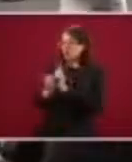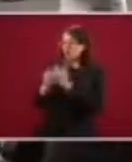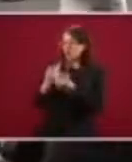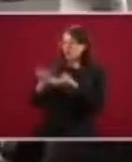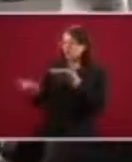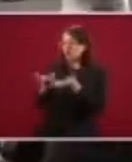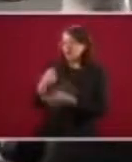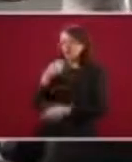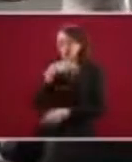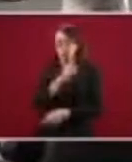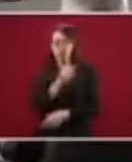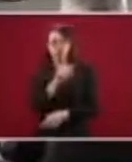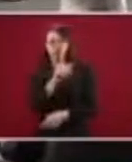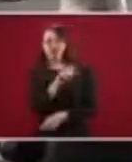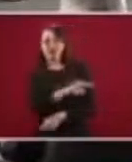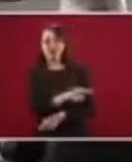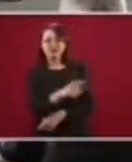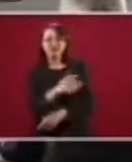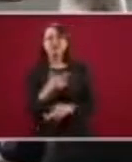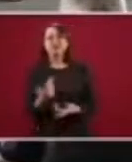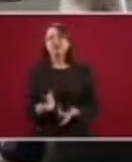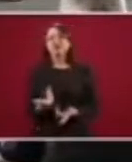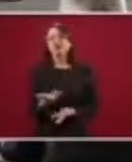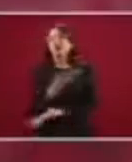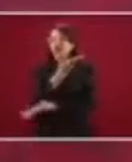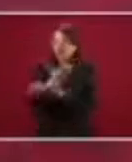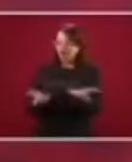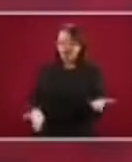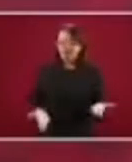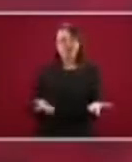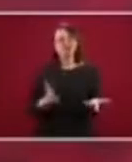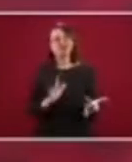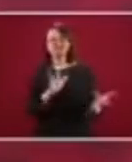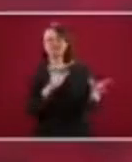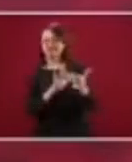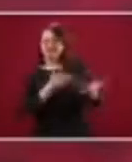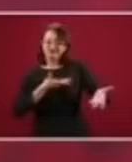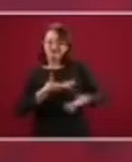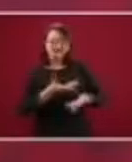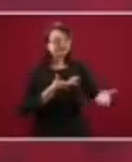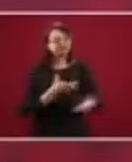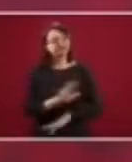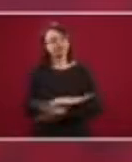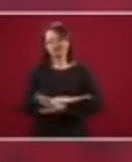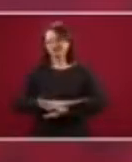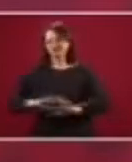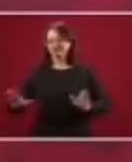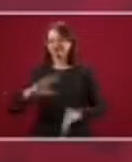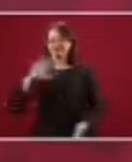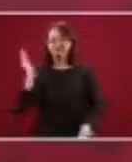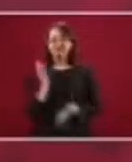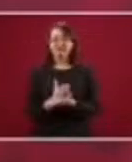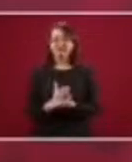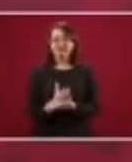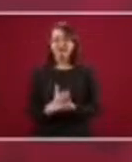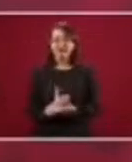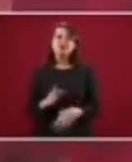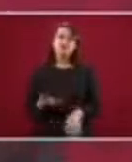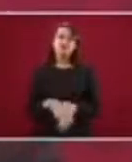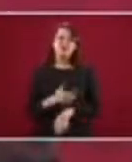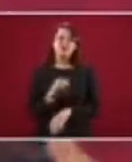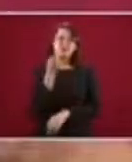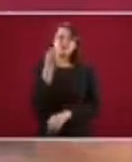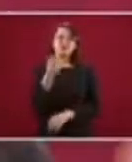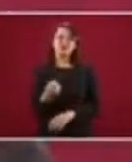junta ya no hay esa relación entonces por